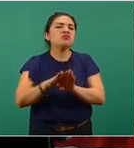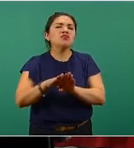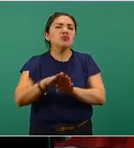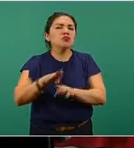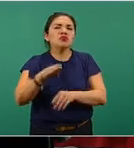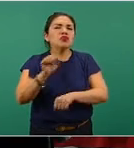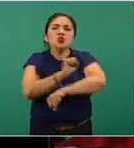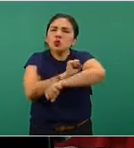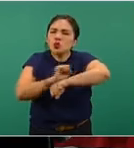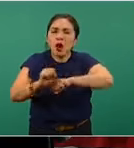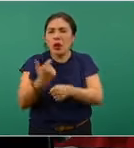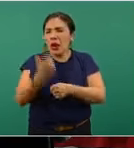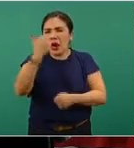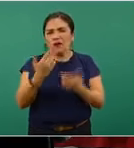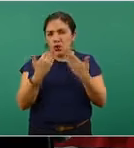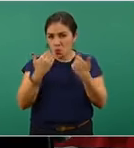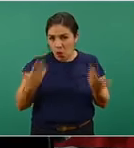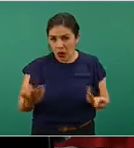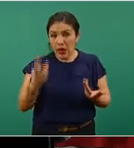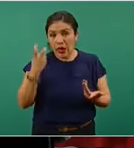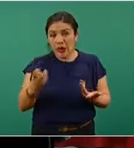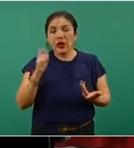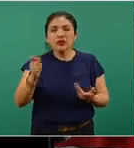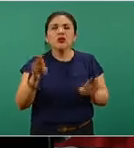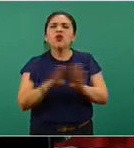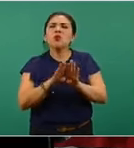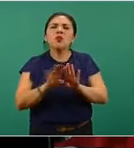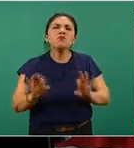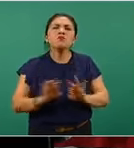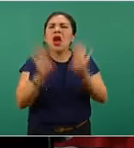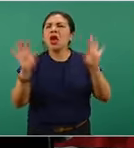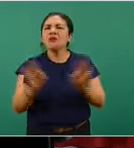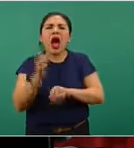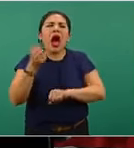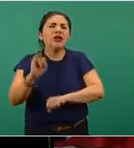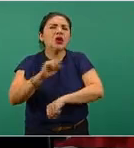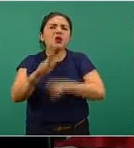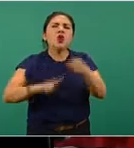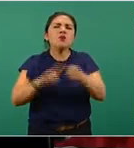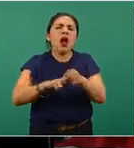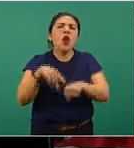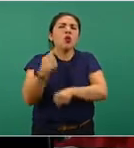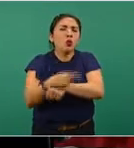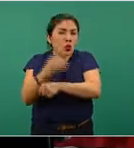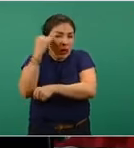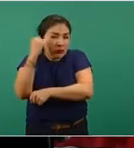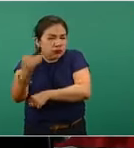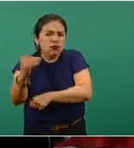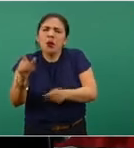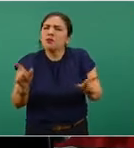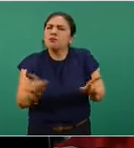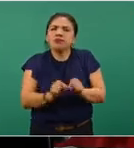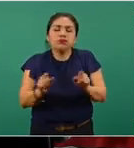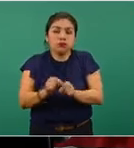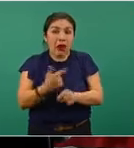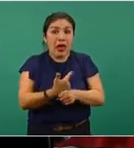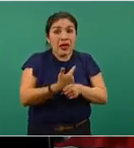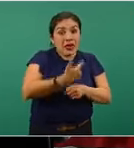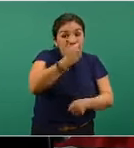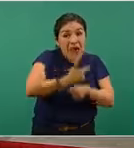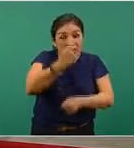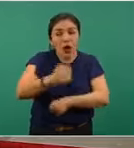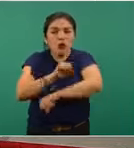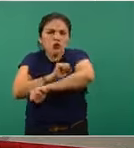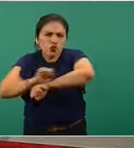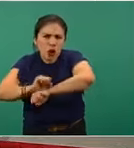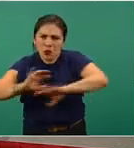poco graves, que son reacciones pasajeras de corta duración, y tanto los casos graves como los casos